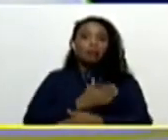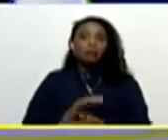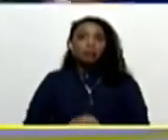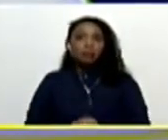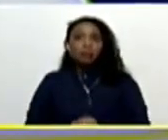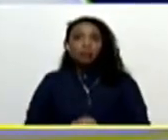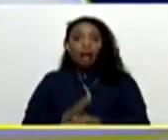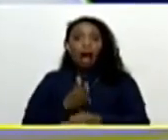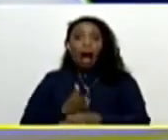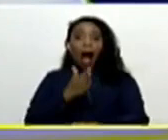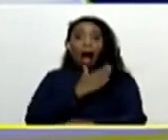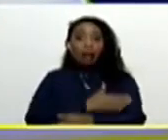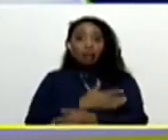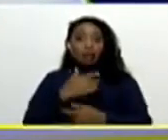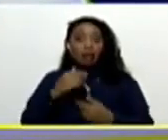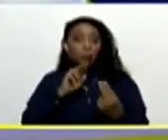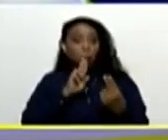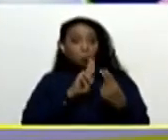antes de conocer a Chávez,